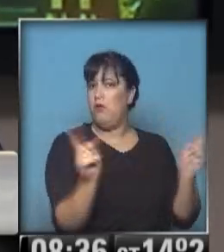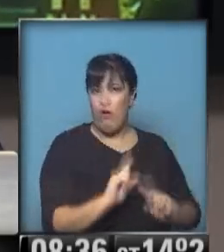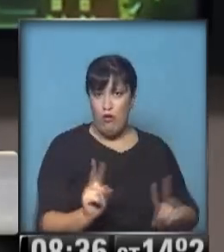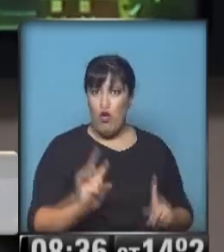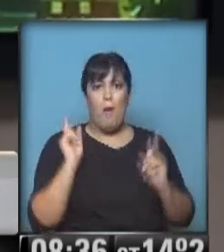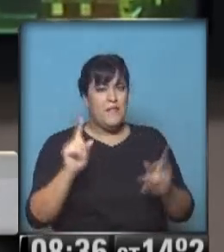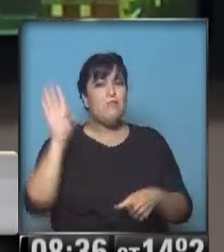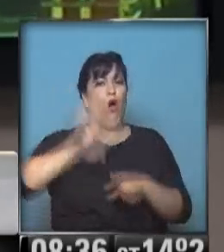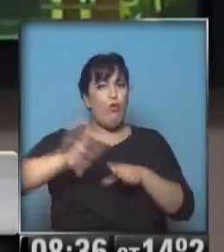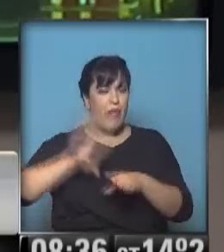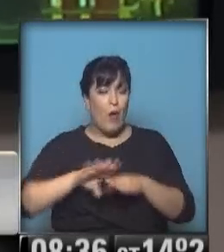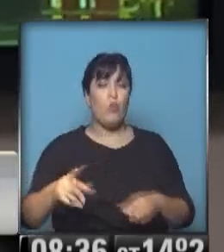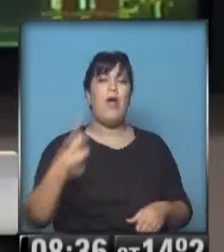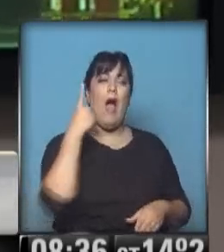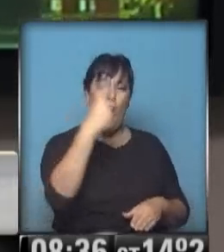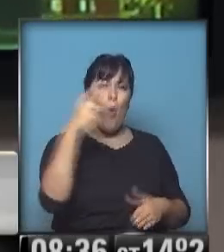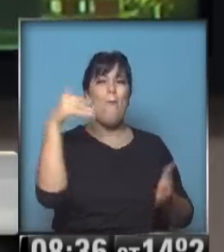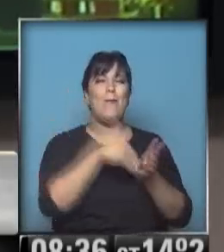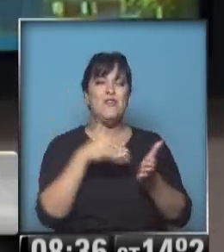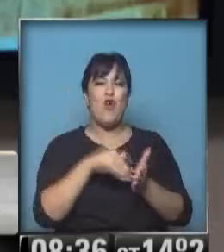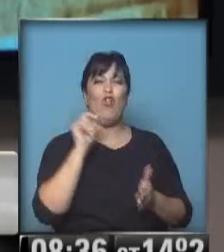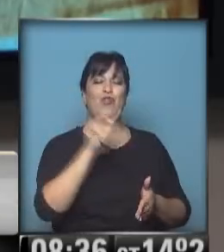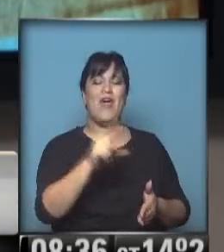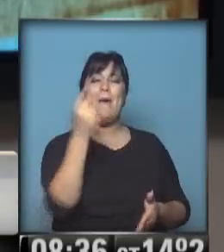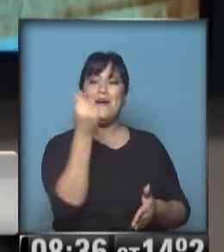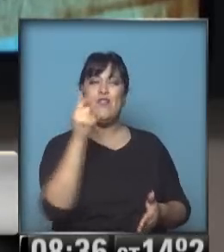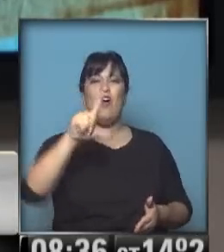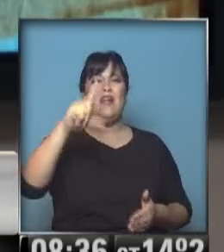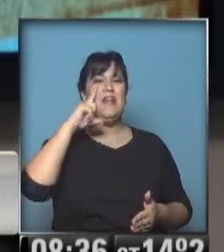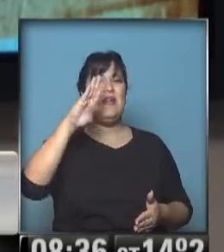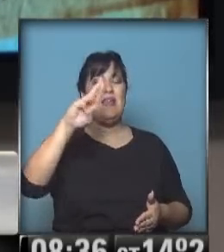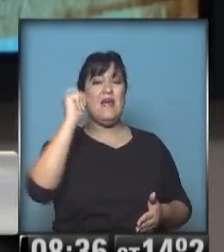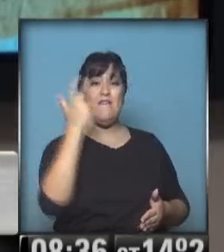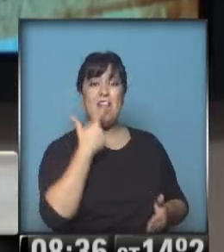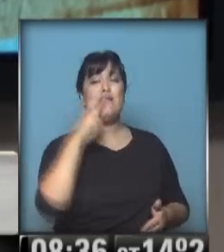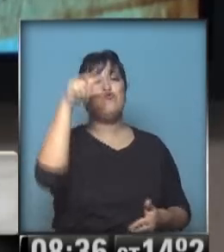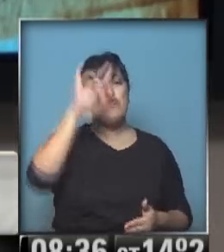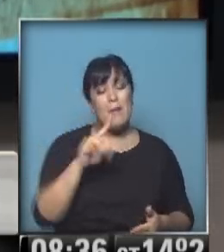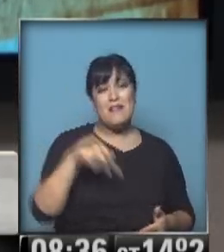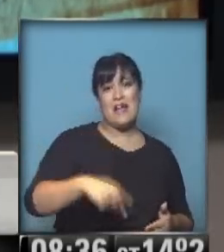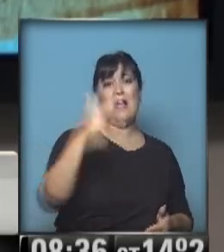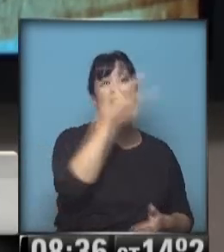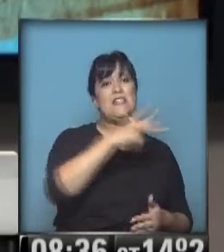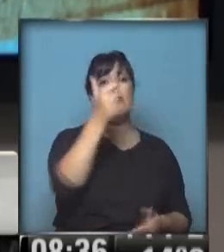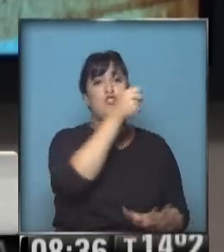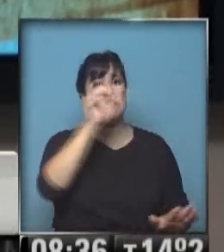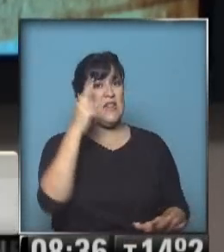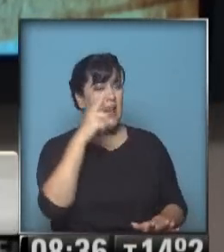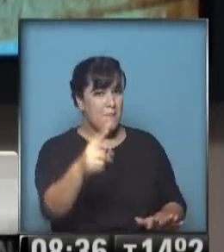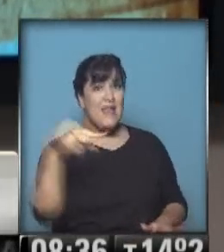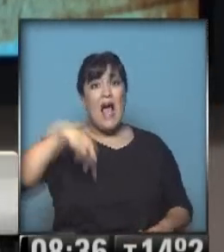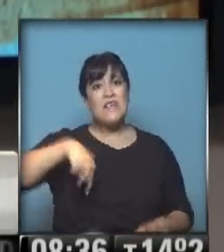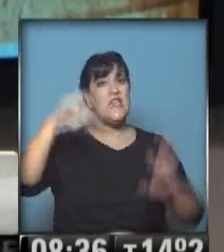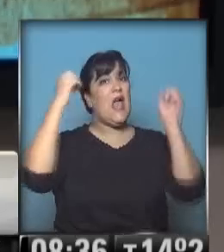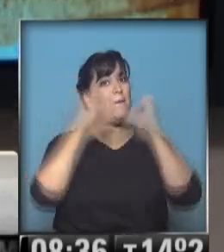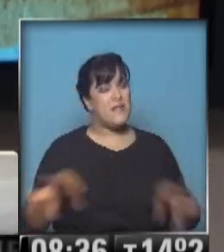esa deuda un millón de libras esterlinas de las cuales al país solamente llegaron 560 tamil Bueno una historia que arranca así y